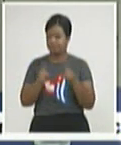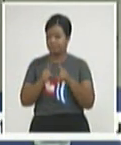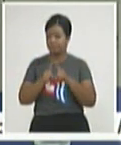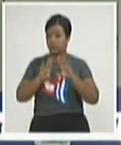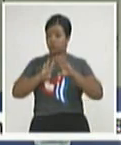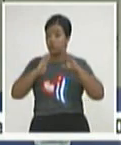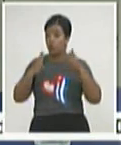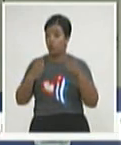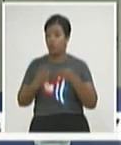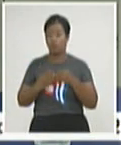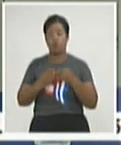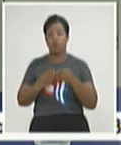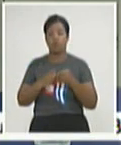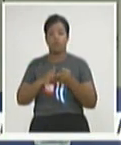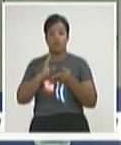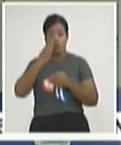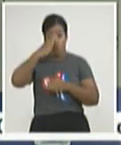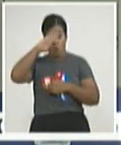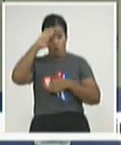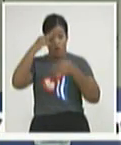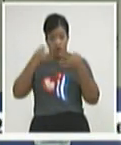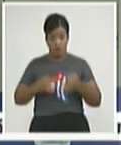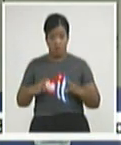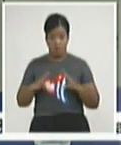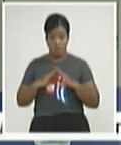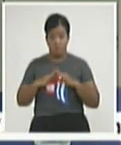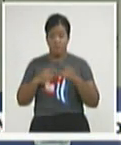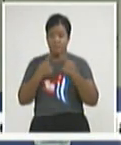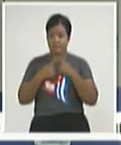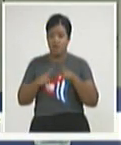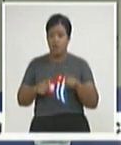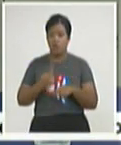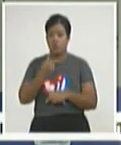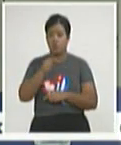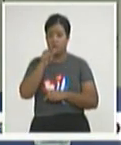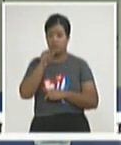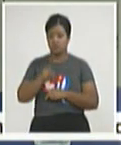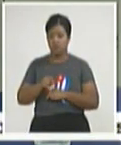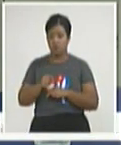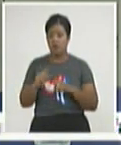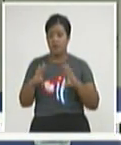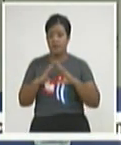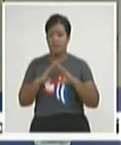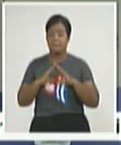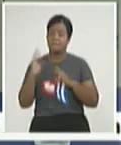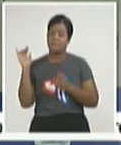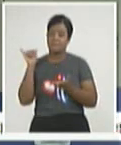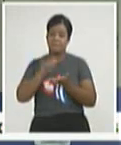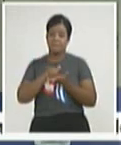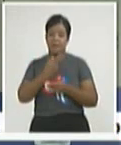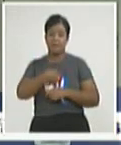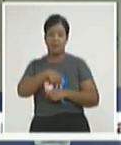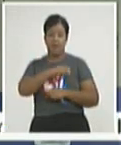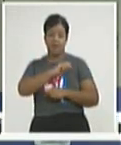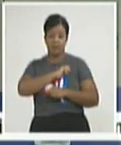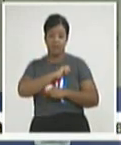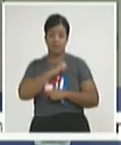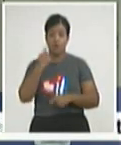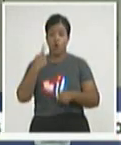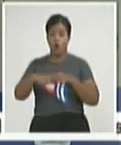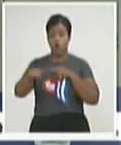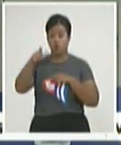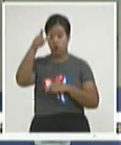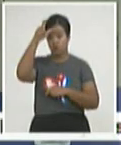cubanos excepto una persona de Antigua procedente de España y un turco procedente